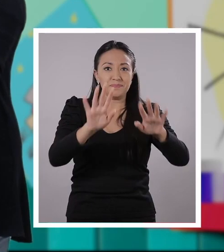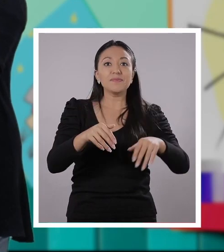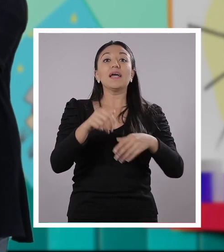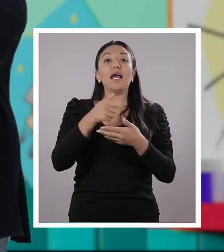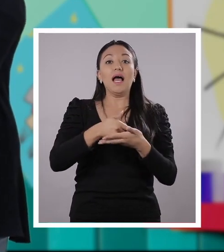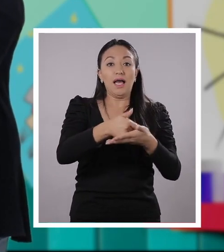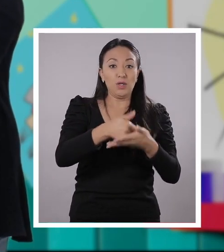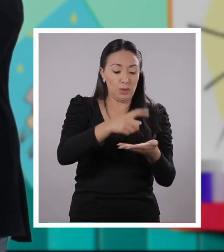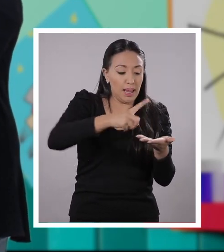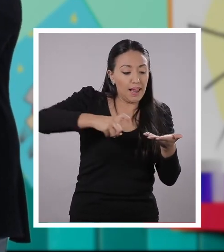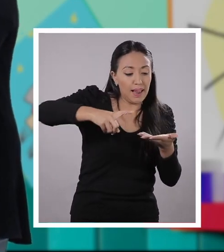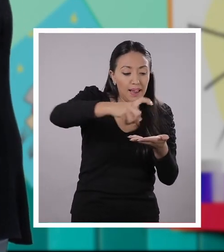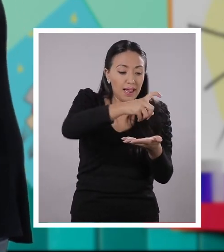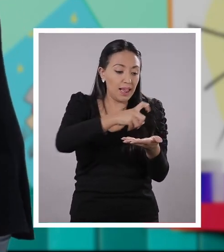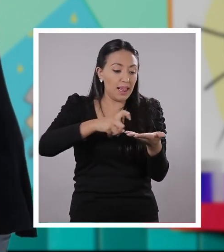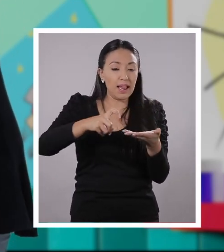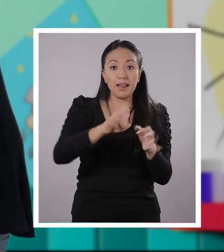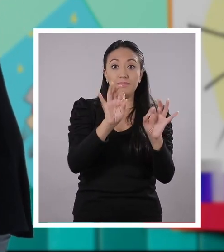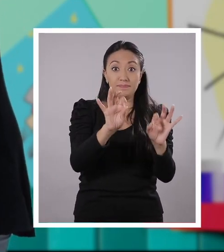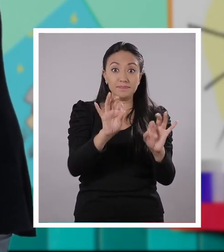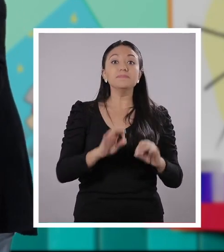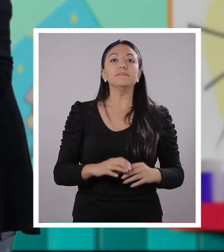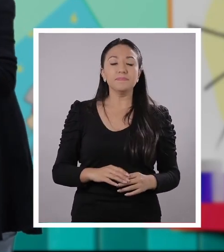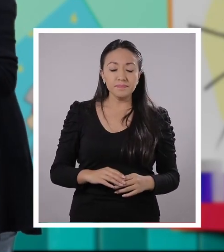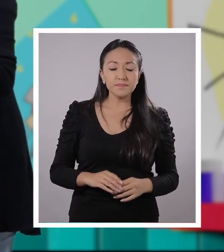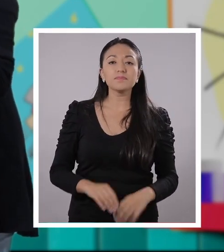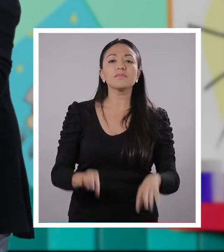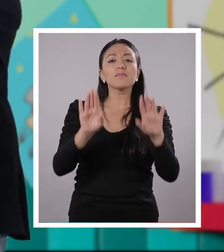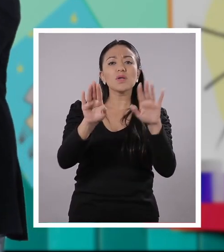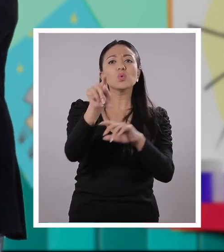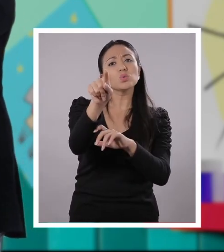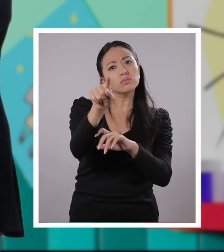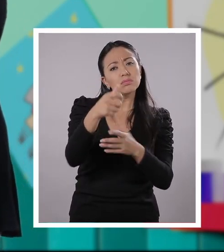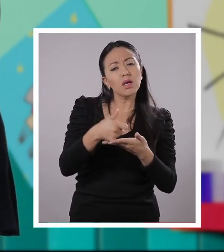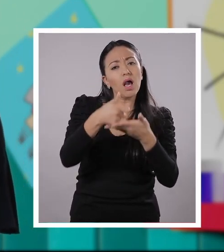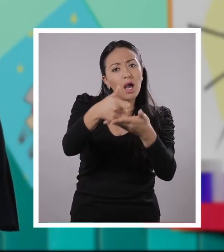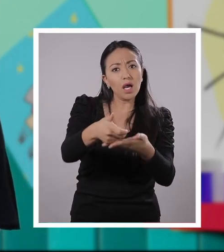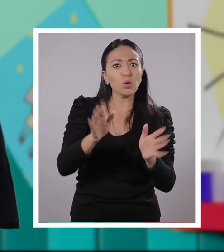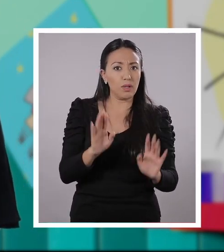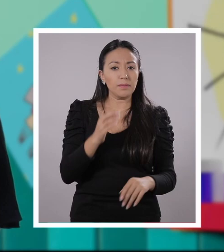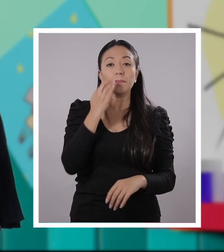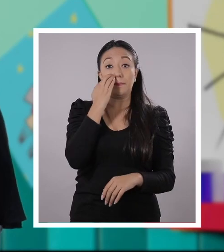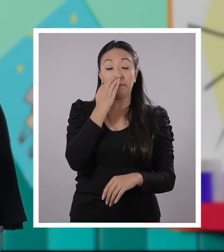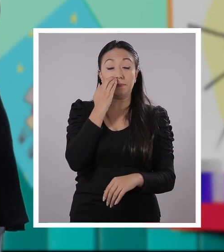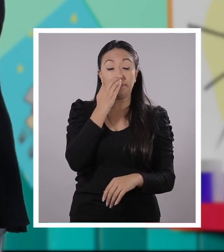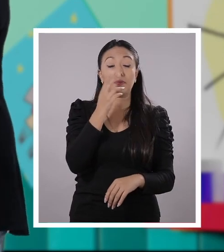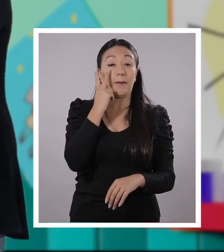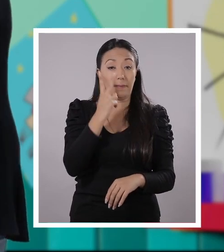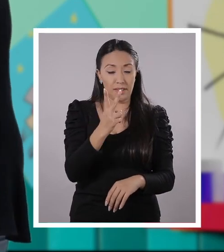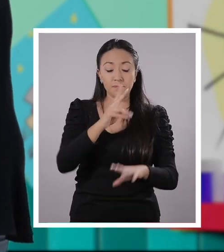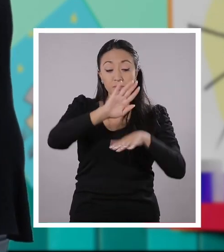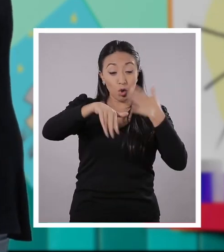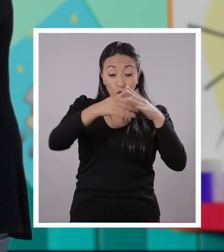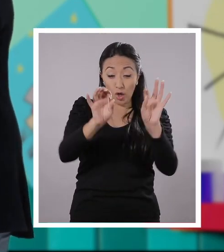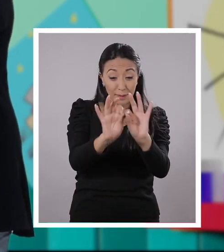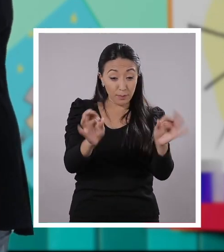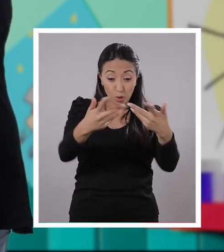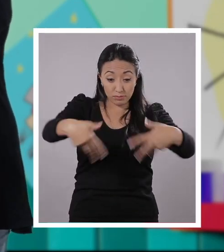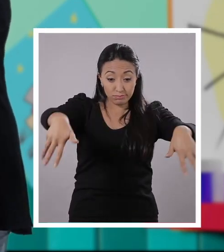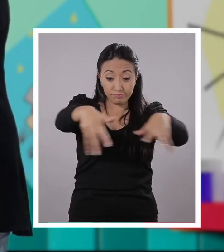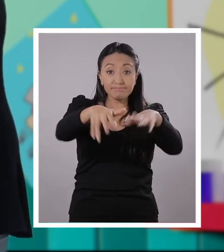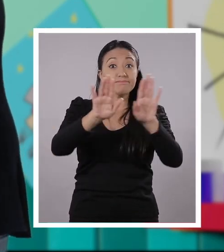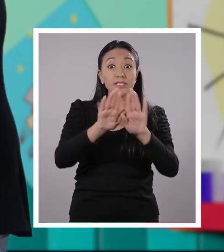desinfectante. Estamos listos, profe. Ya, estamos listos. Estamos muy bien. Listos. Ya, entonces ustedes pueden ayudar en esta parte. Cuando todo está